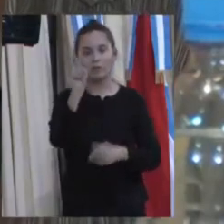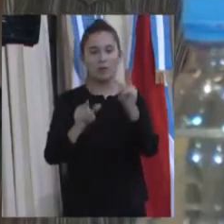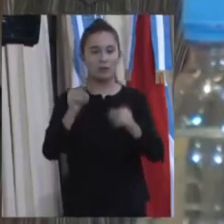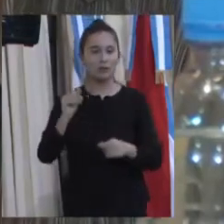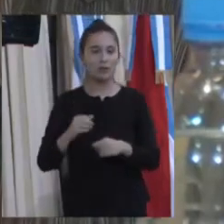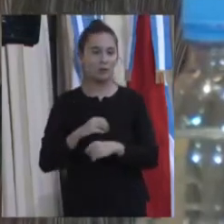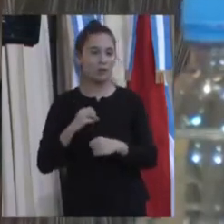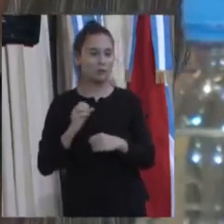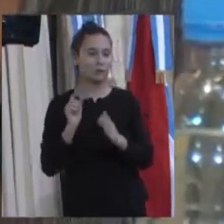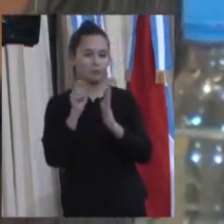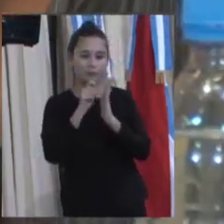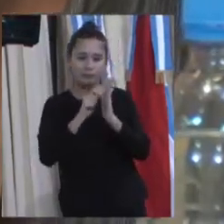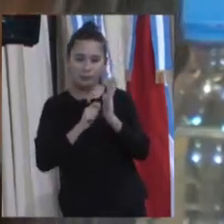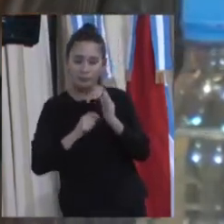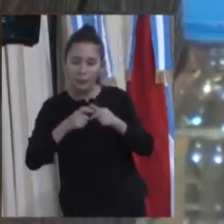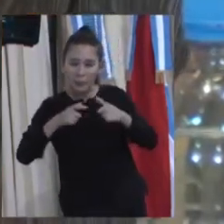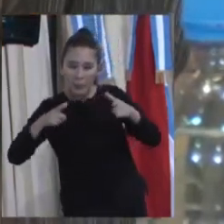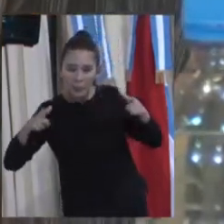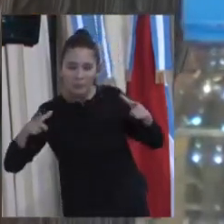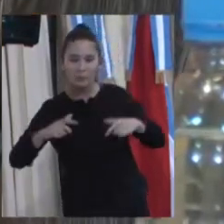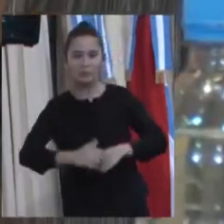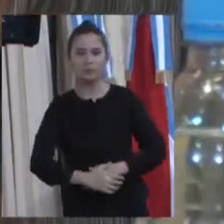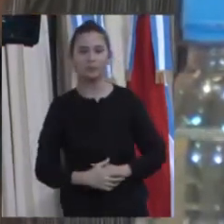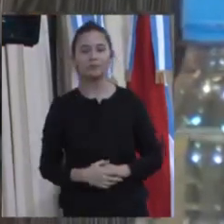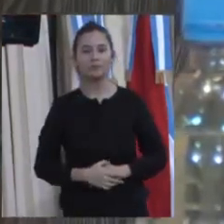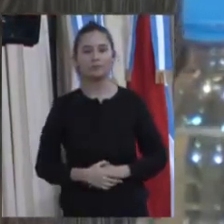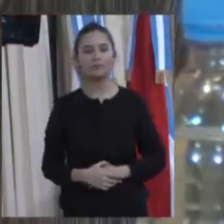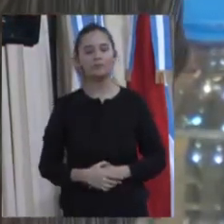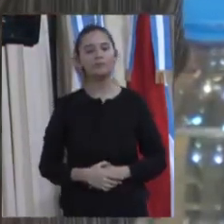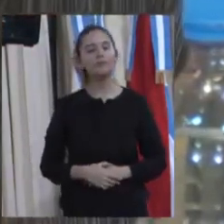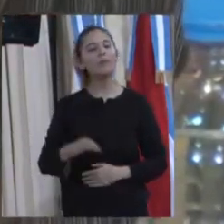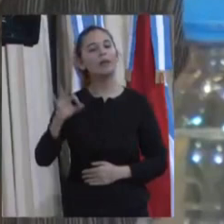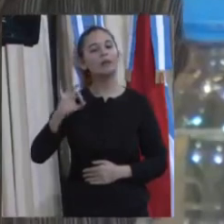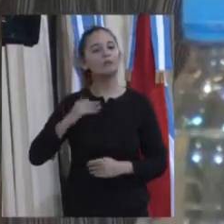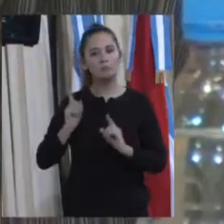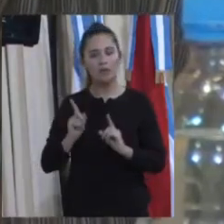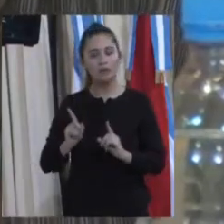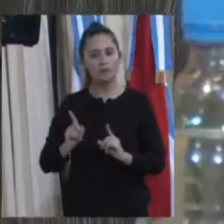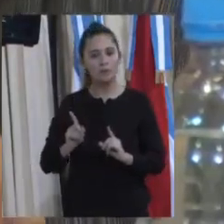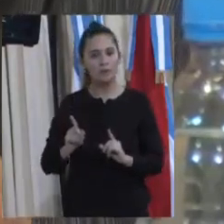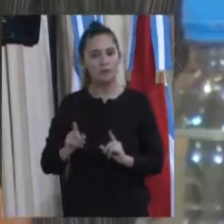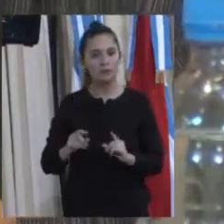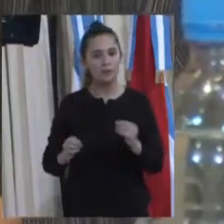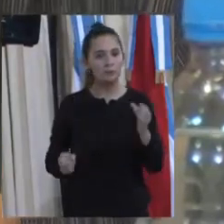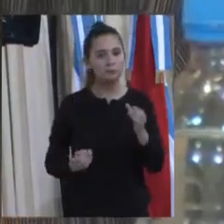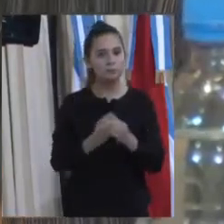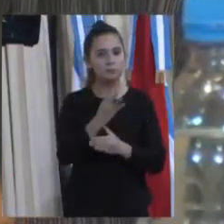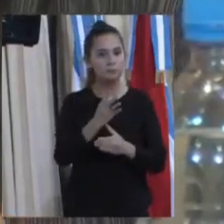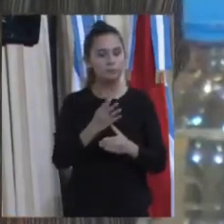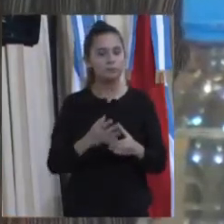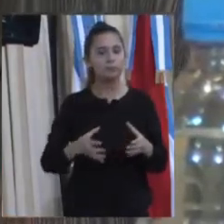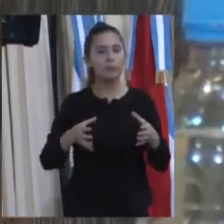disparan. Son los años en que también se van a constituir los organismos, las agencias